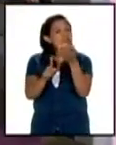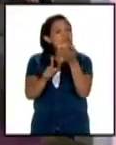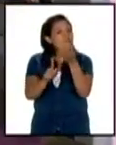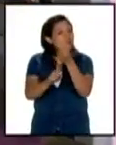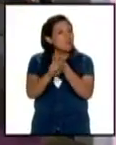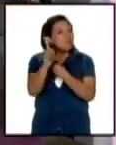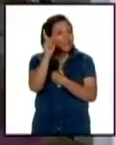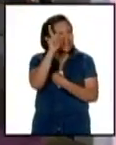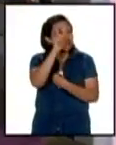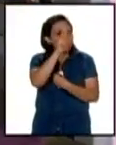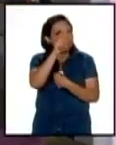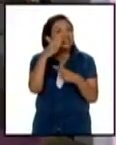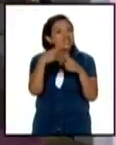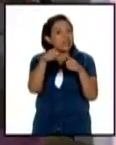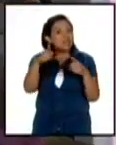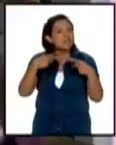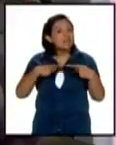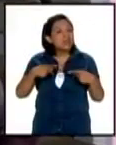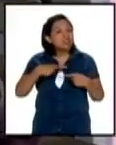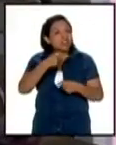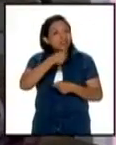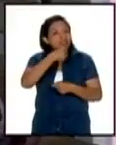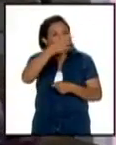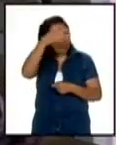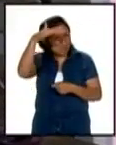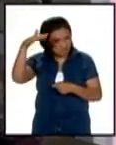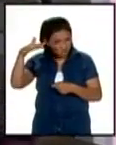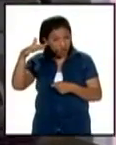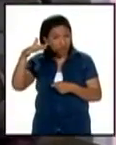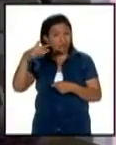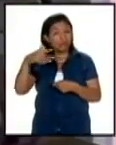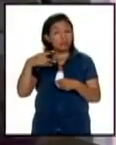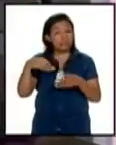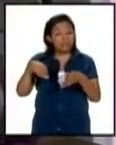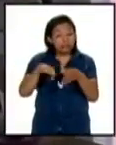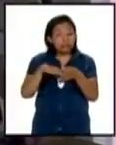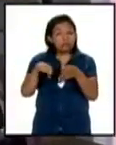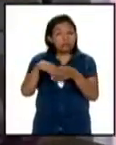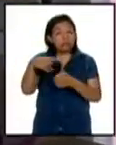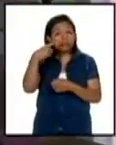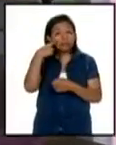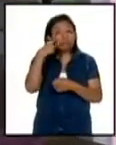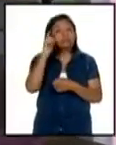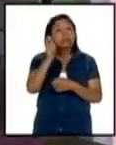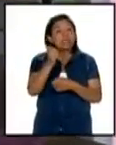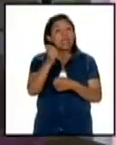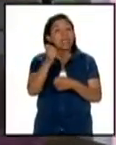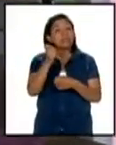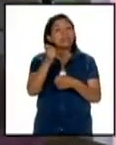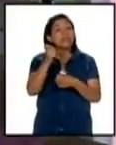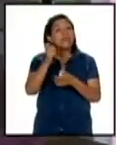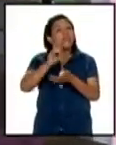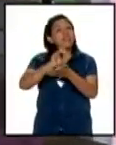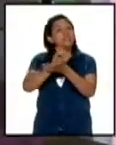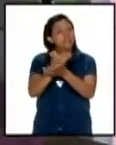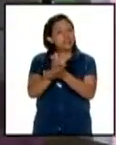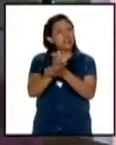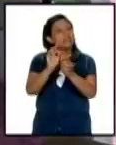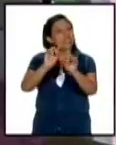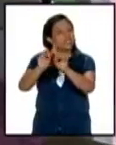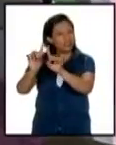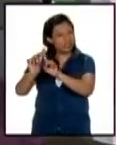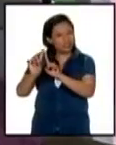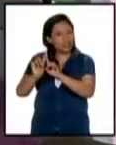adultos mayores. A lo que se están enfrentando cada vez más, pues es a diferentes formas de discriminación, como bien se ha